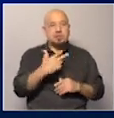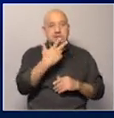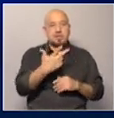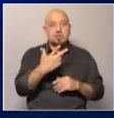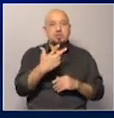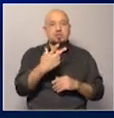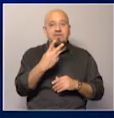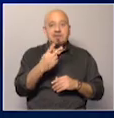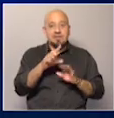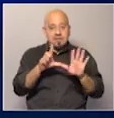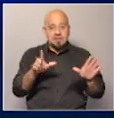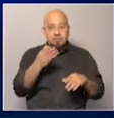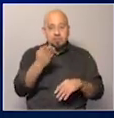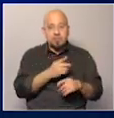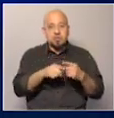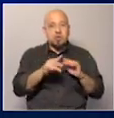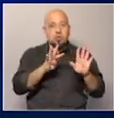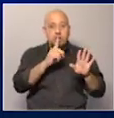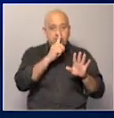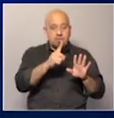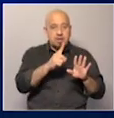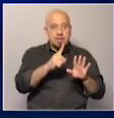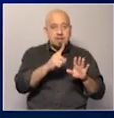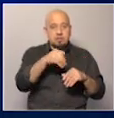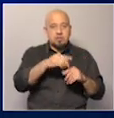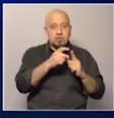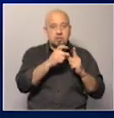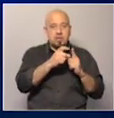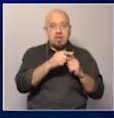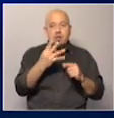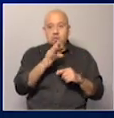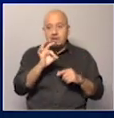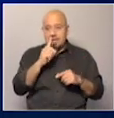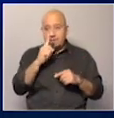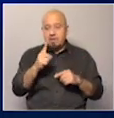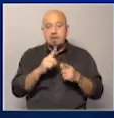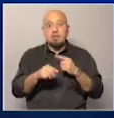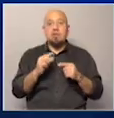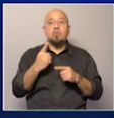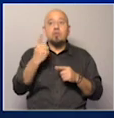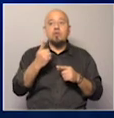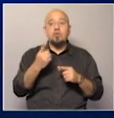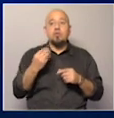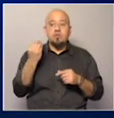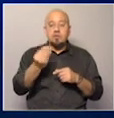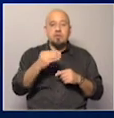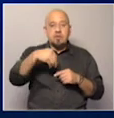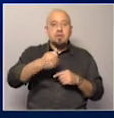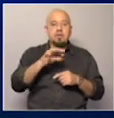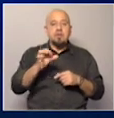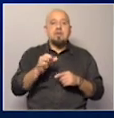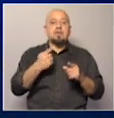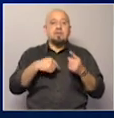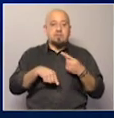ciento o sea pasaban de 9.000 millones de dólares a 40 mil millones de dólares el primer ciclo del más en el gobierno exactamente entonces se le